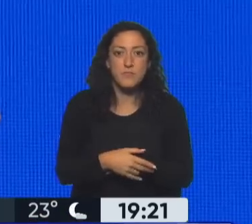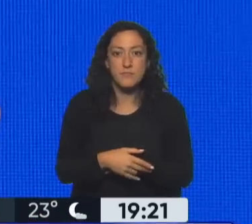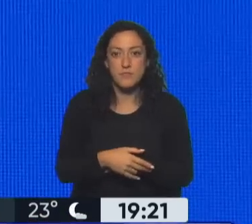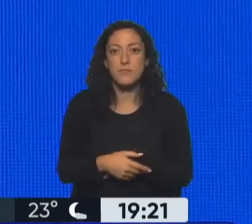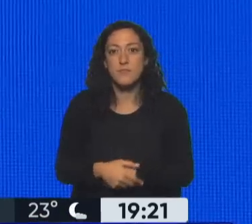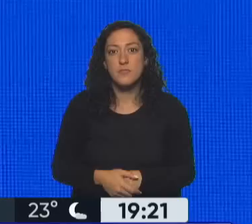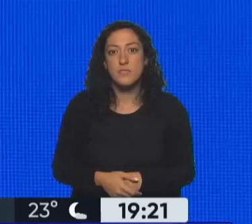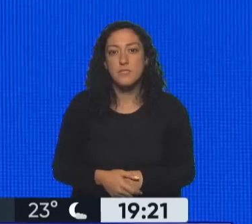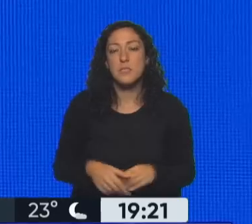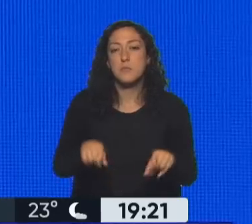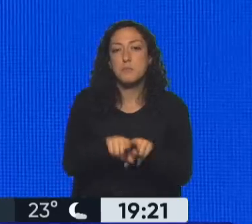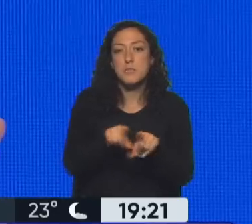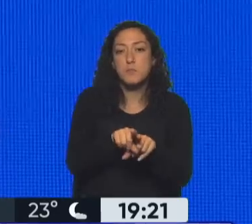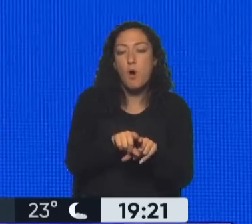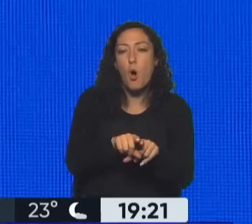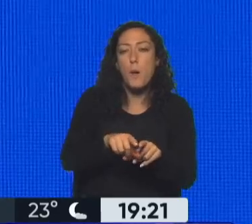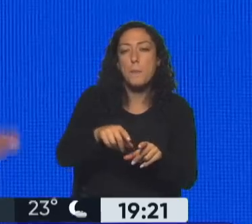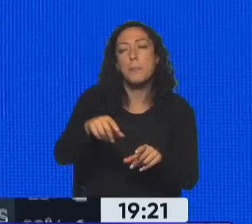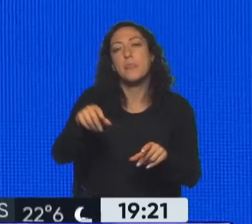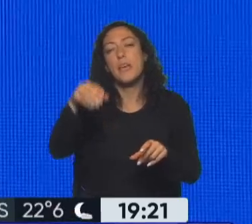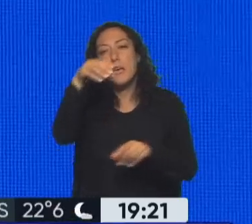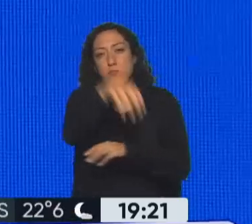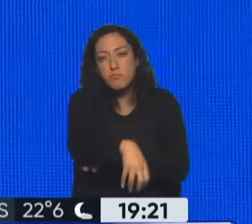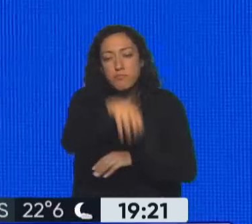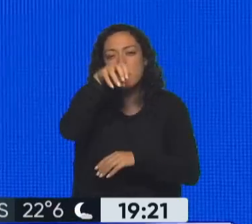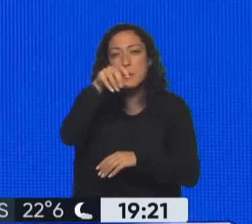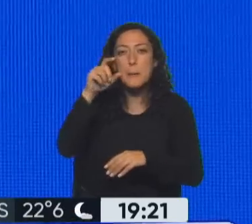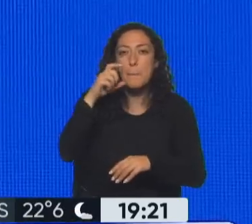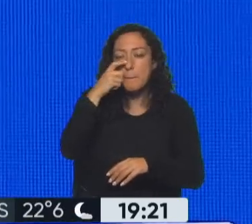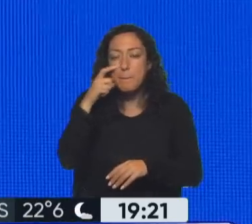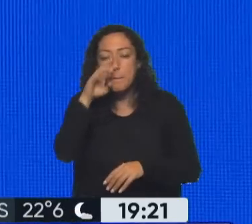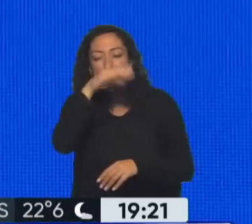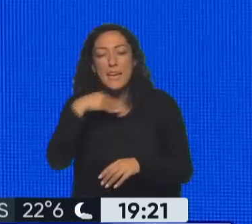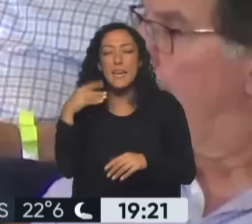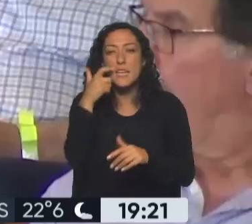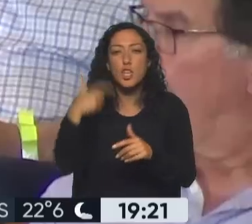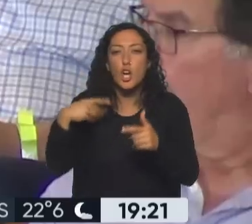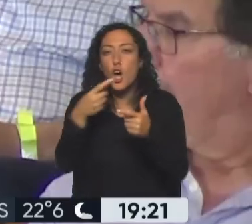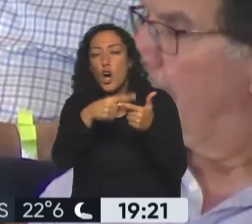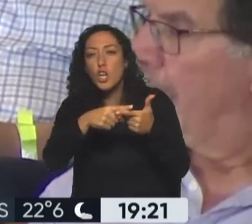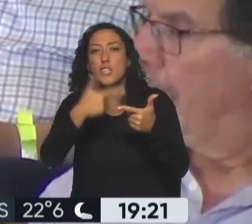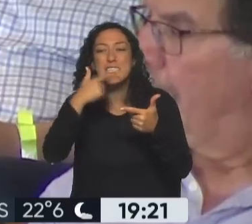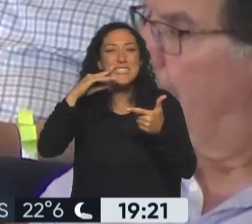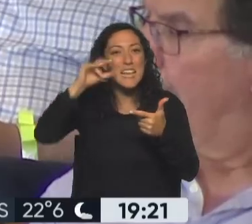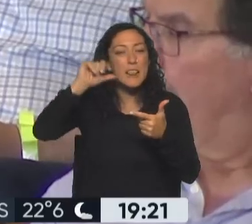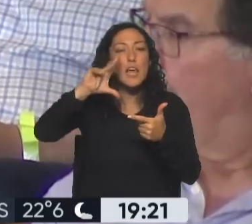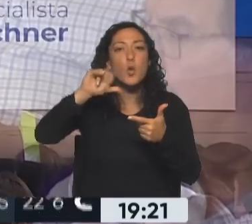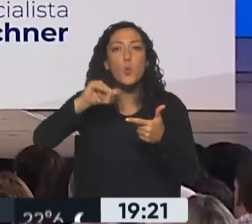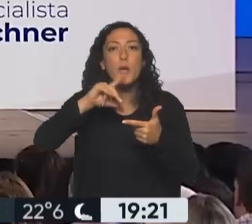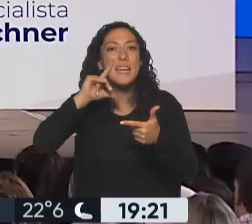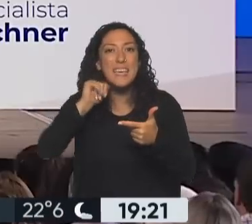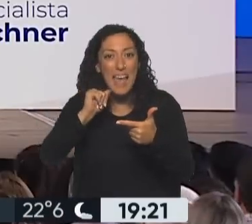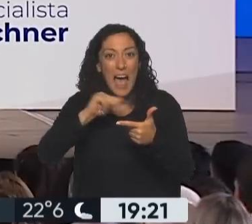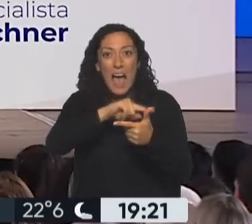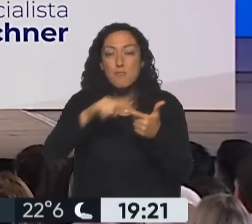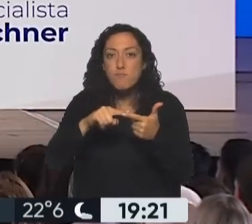privatizar la petroquímica, todo el sector petroquímico argentino y todo el sector siderúrgico. Y pedir a cambio